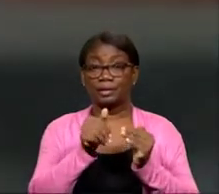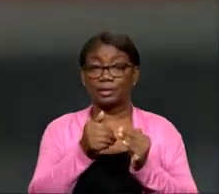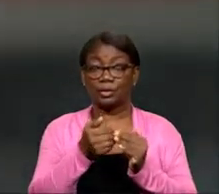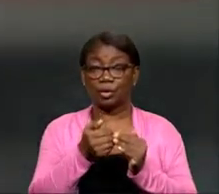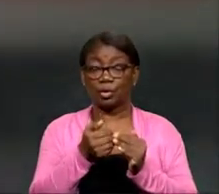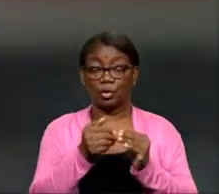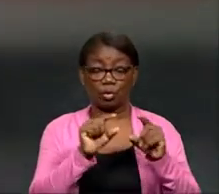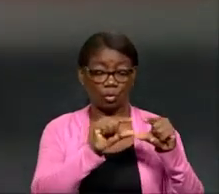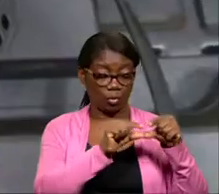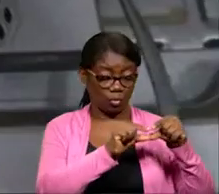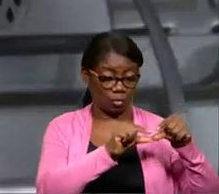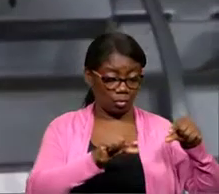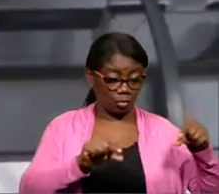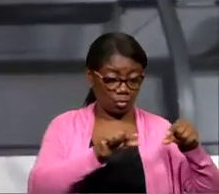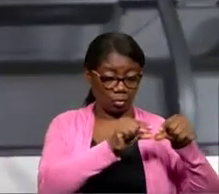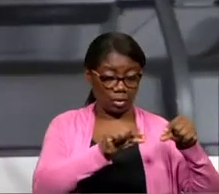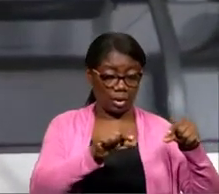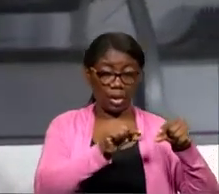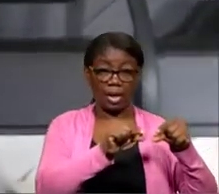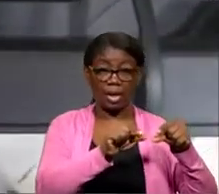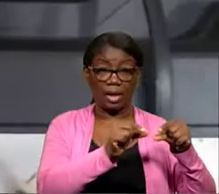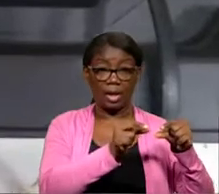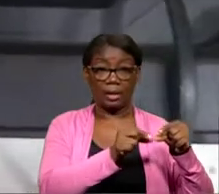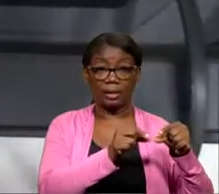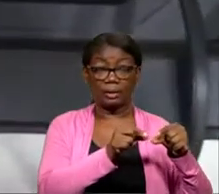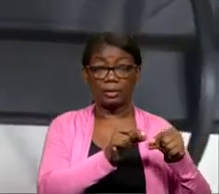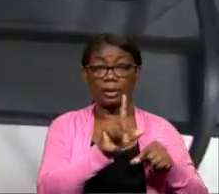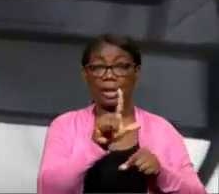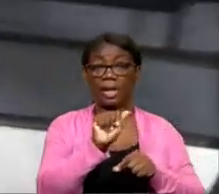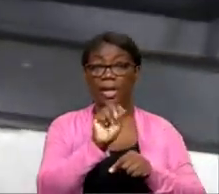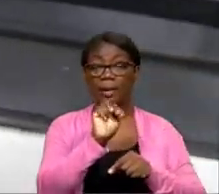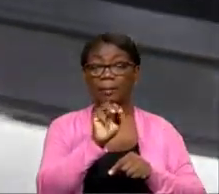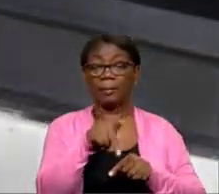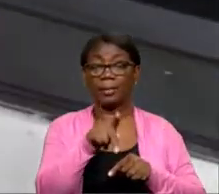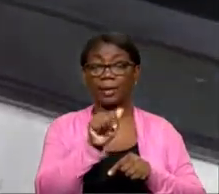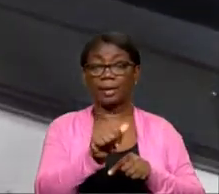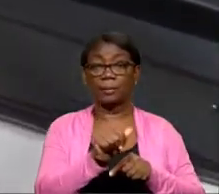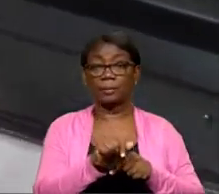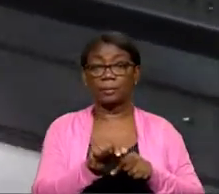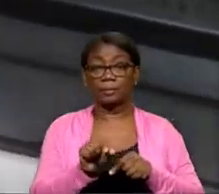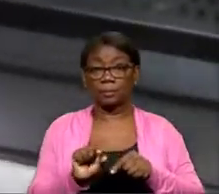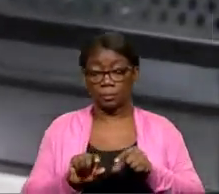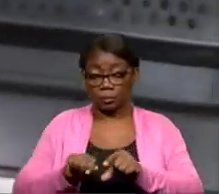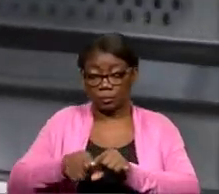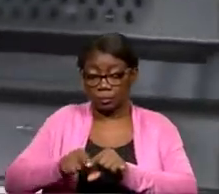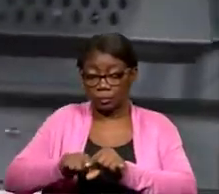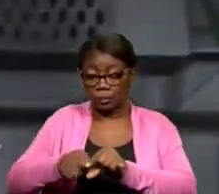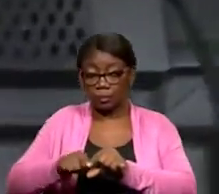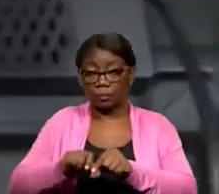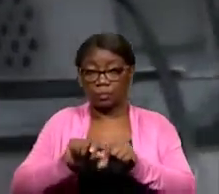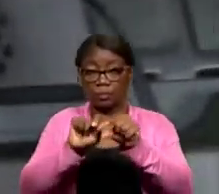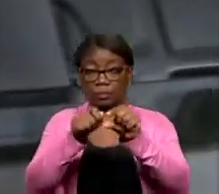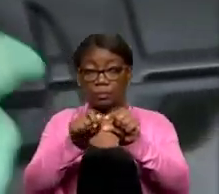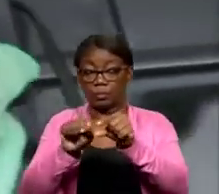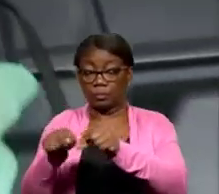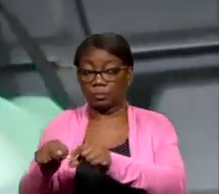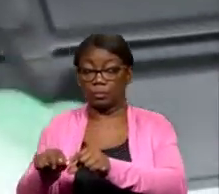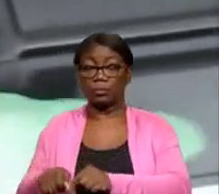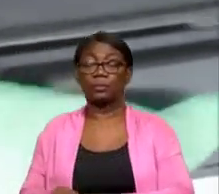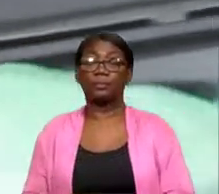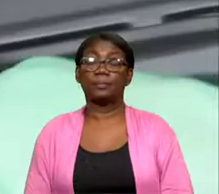lámpara. Claro que primero vamos a ir soltando lo que son los tornillos para quitar la carcasa,